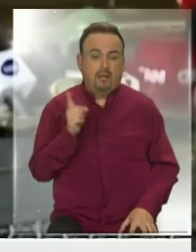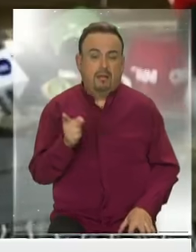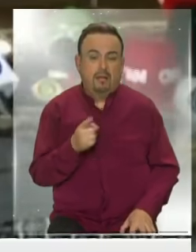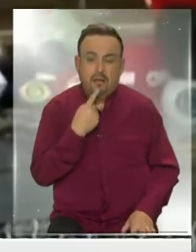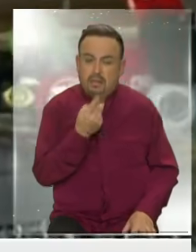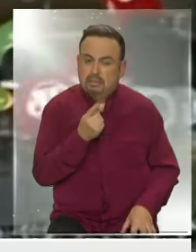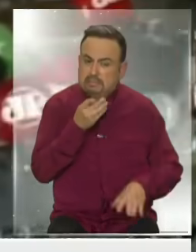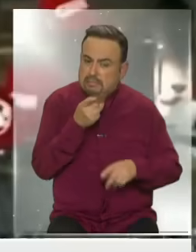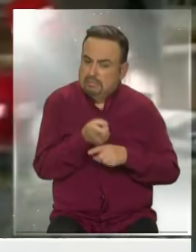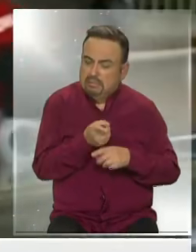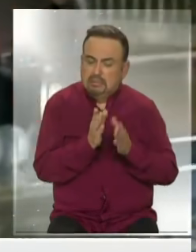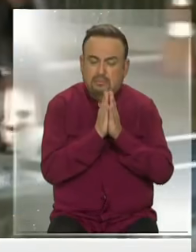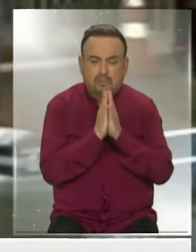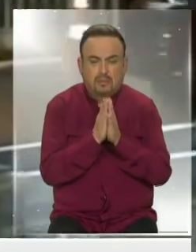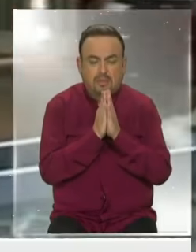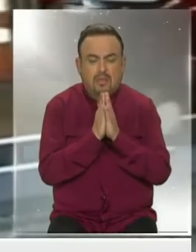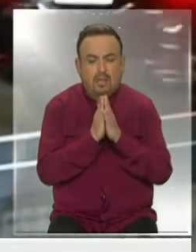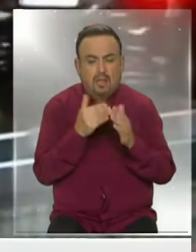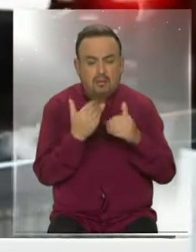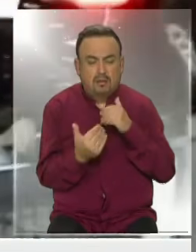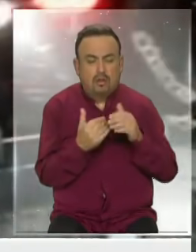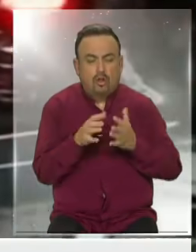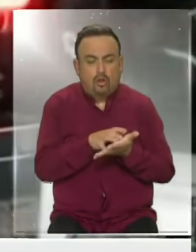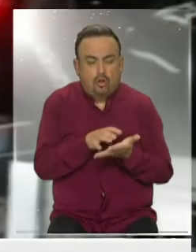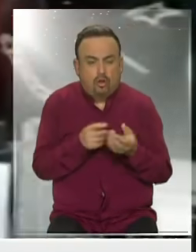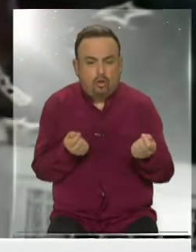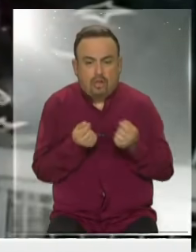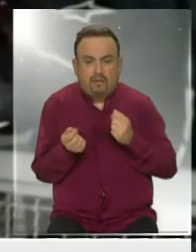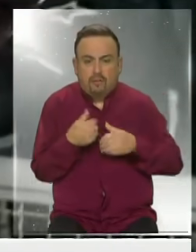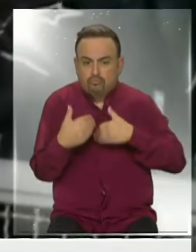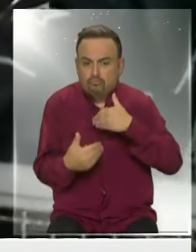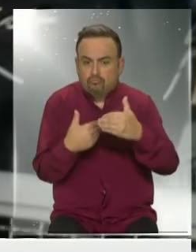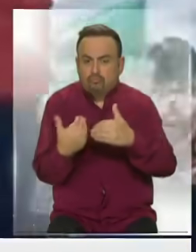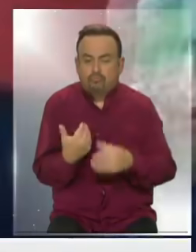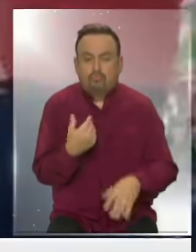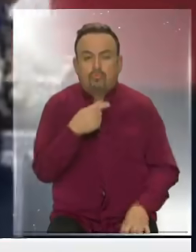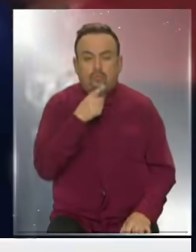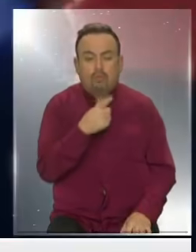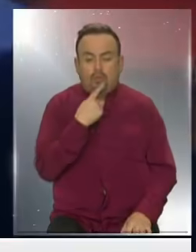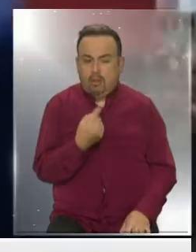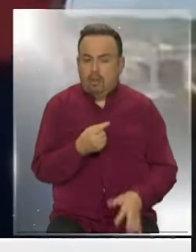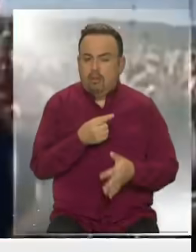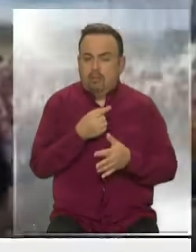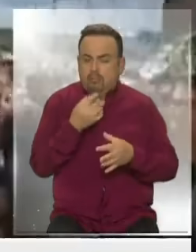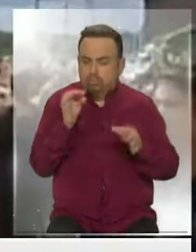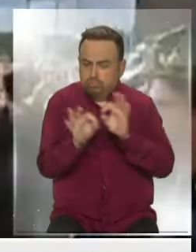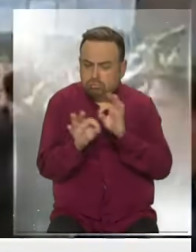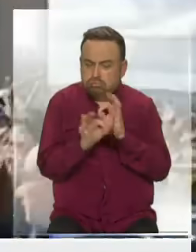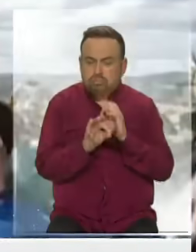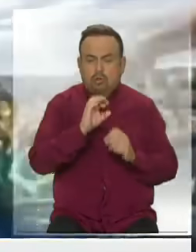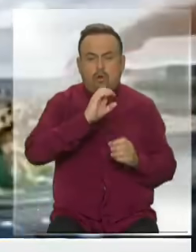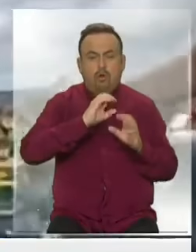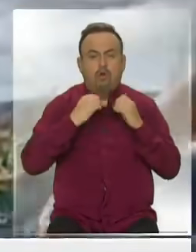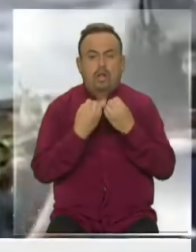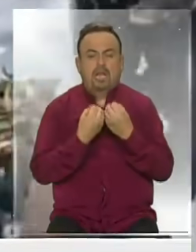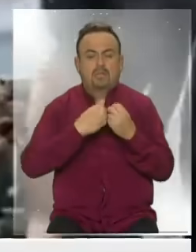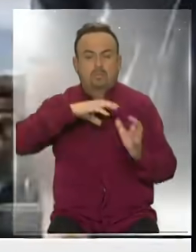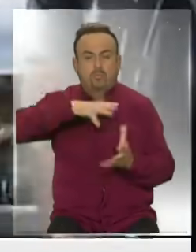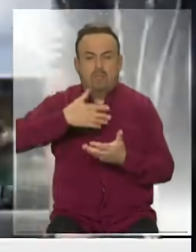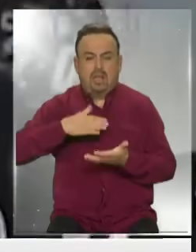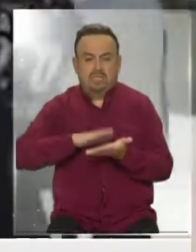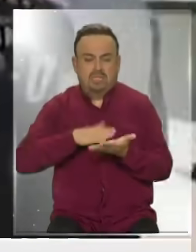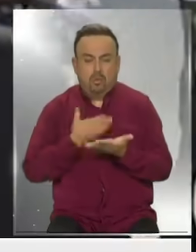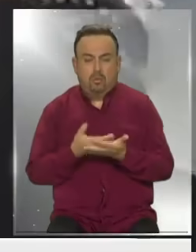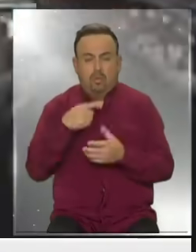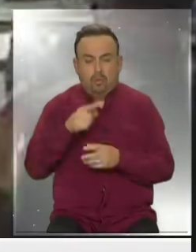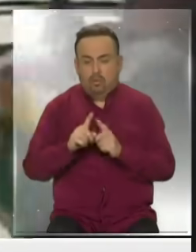en que hay que mantener las actividades económicas en funcionamiento y ha ignorado las recomendaciones de la OMS sobre el distanciamiento